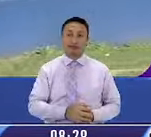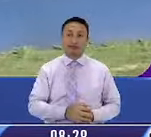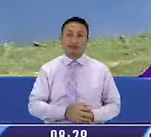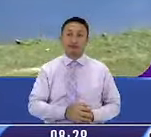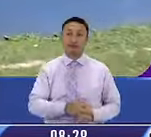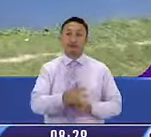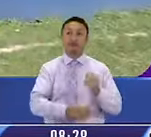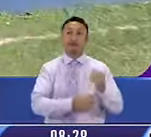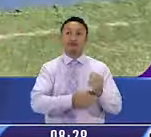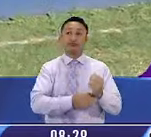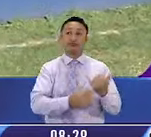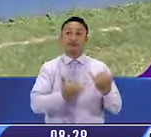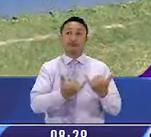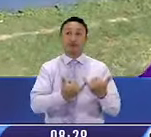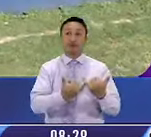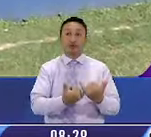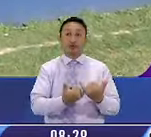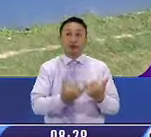pues dentro de lo que se refiere